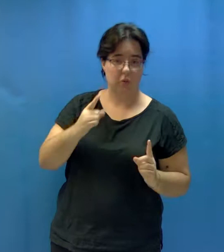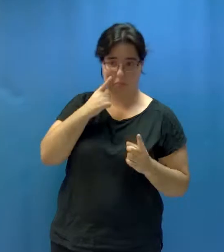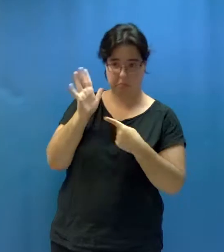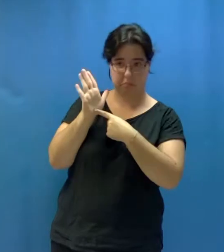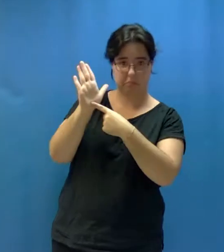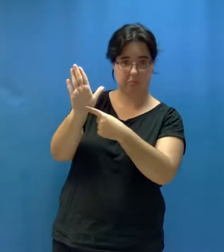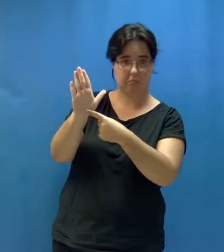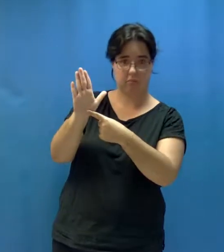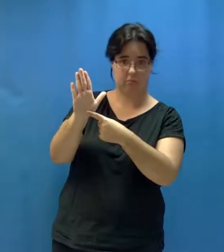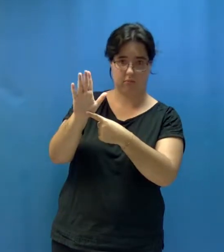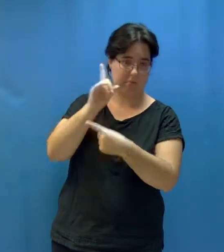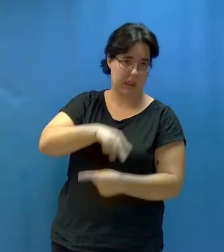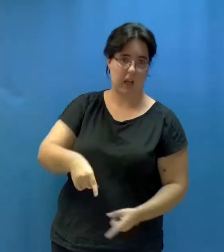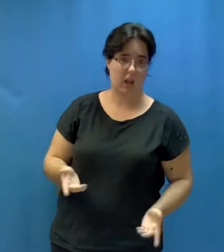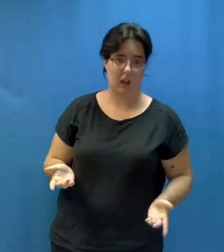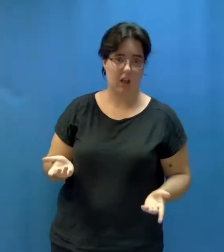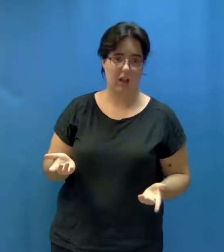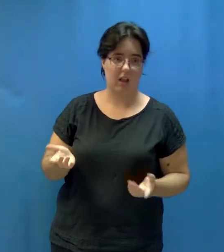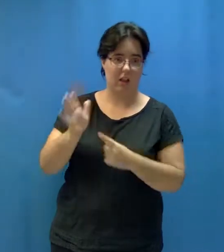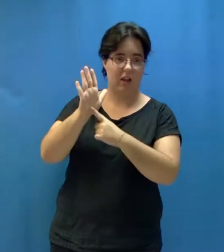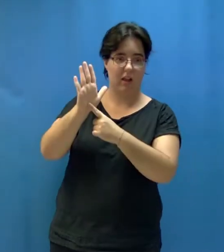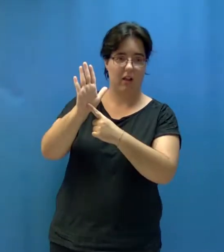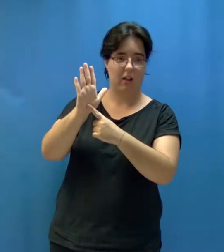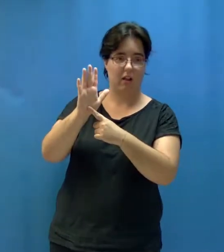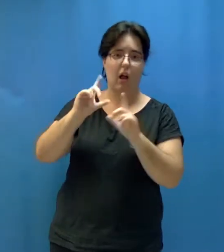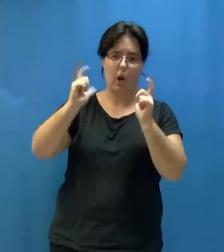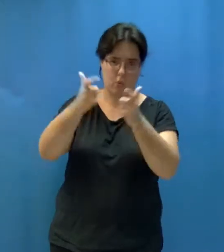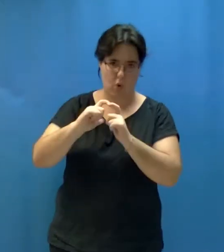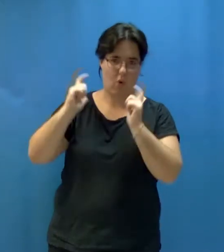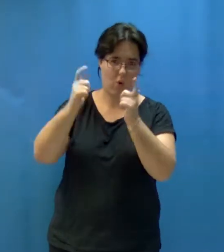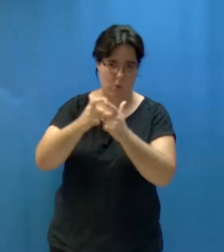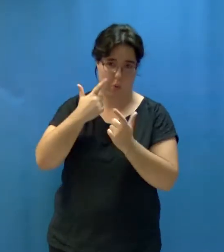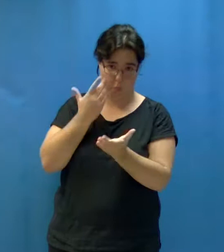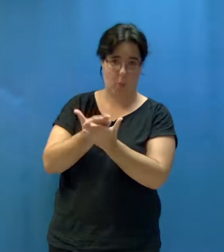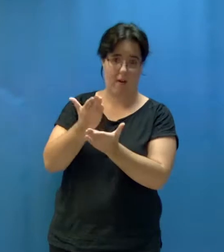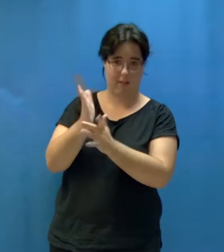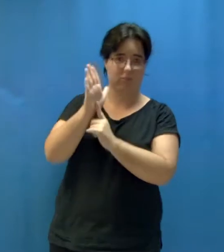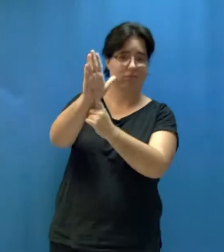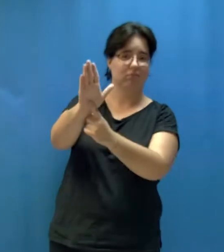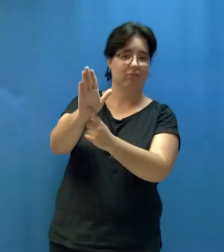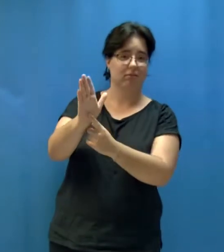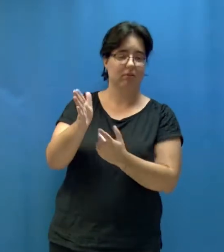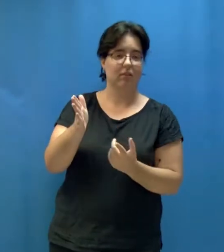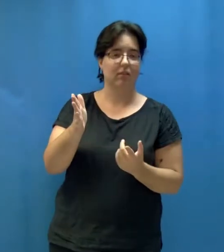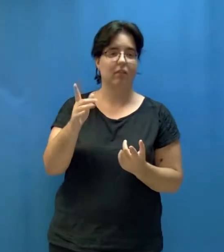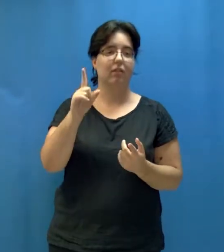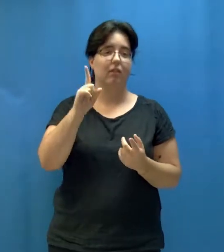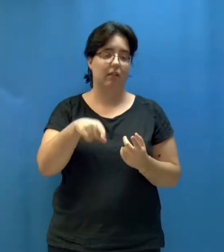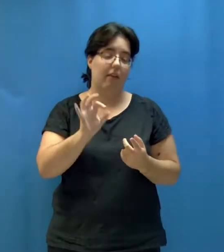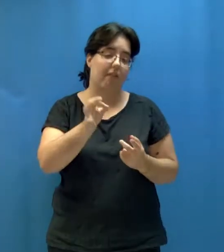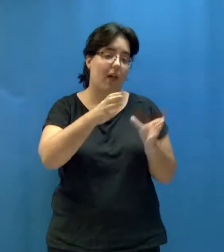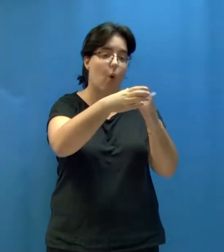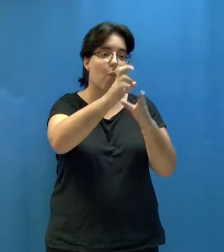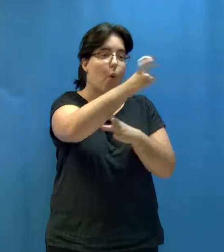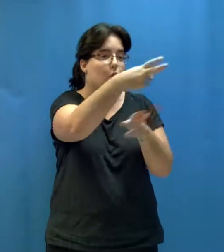es falso. Y esta es una de las varias reuniones que han tingut. Sí que es verdad, señor Macián, que en la resta de grupos políticos no se sentat,